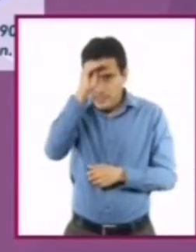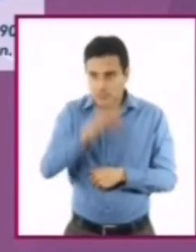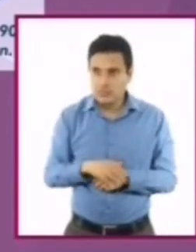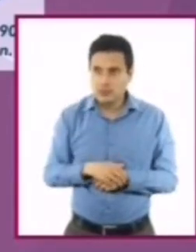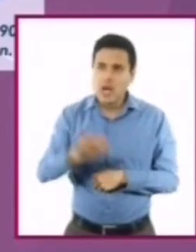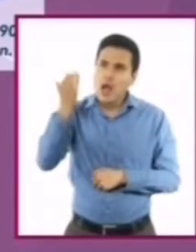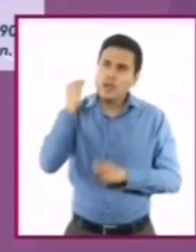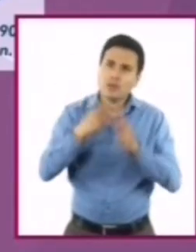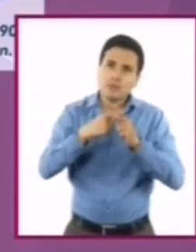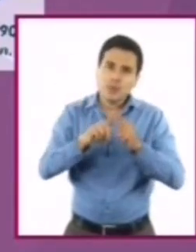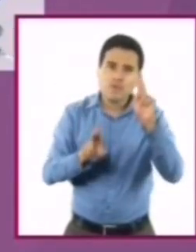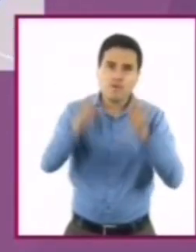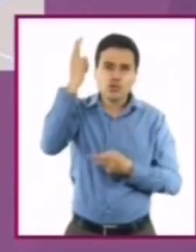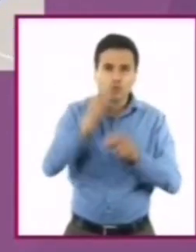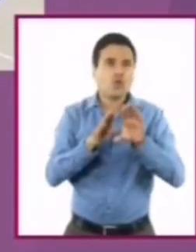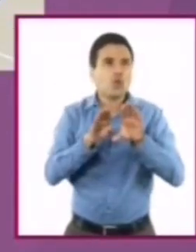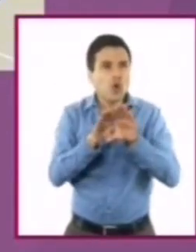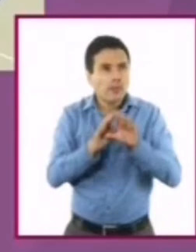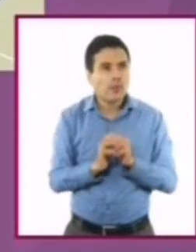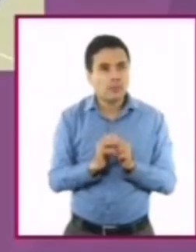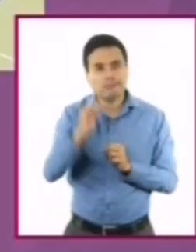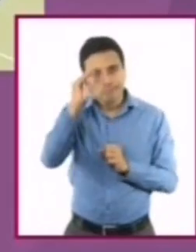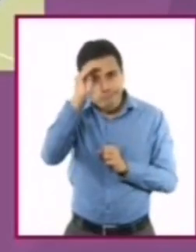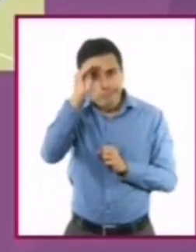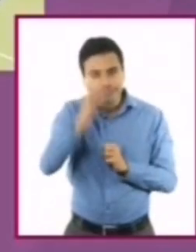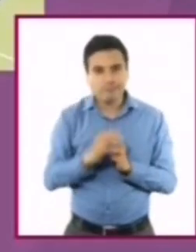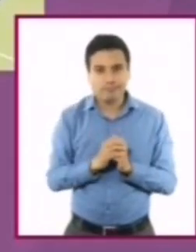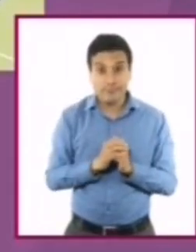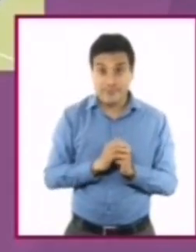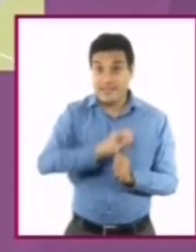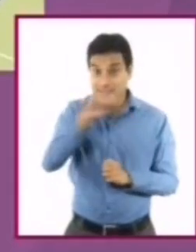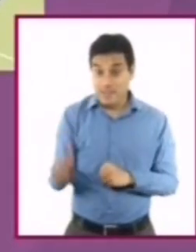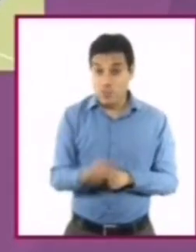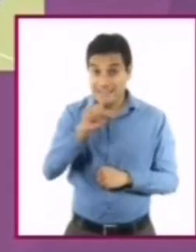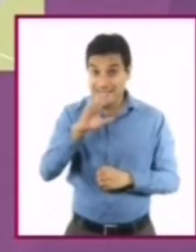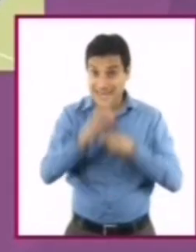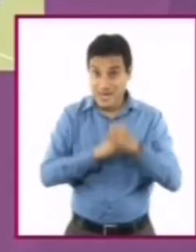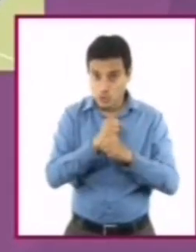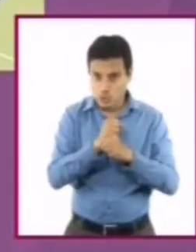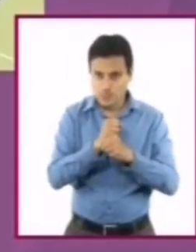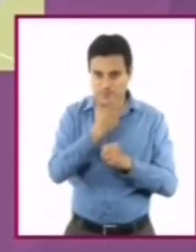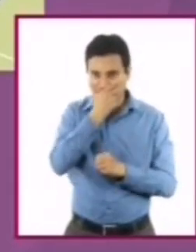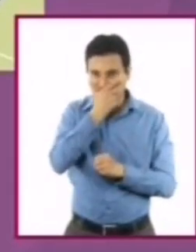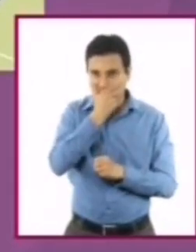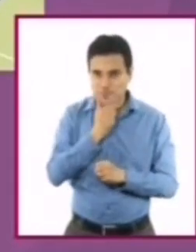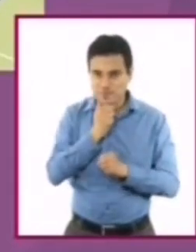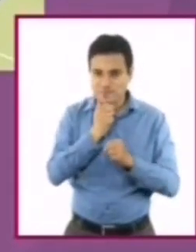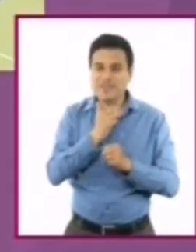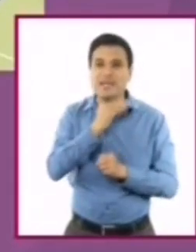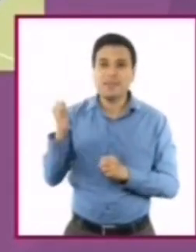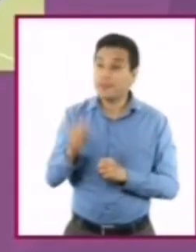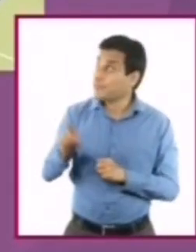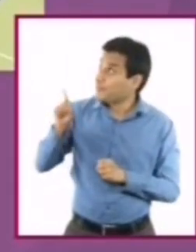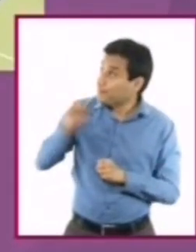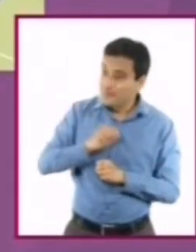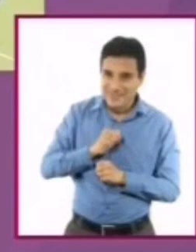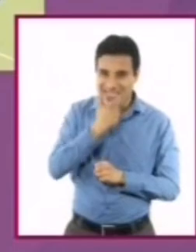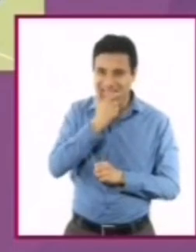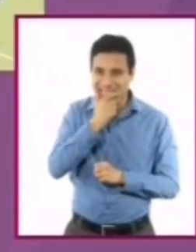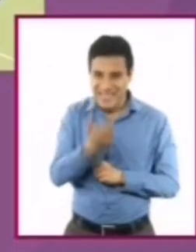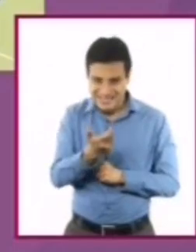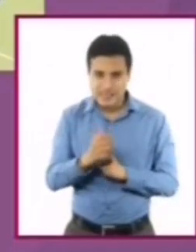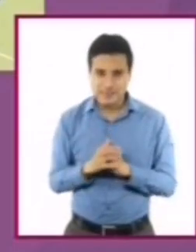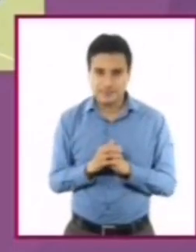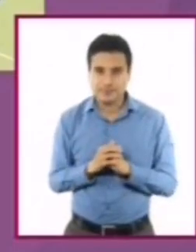fue el origen del universo. Luego de más de un siglo, el físico alemán Albert Einstein, al describir matemáticamente